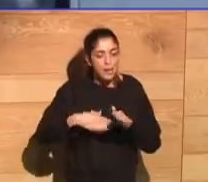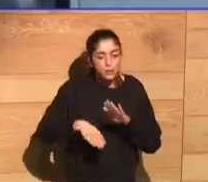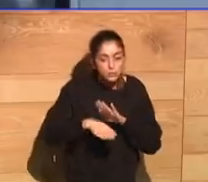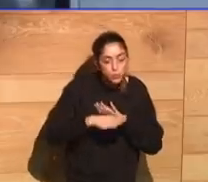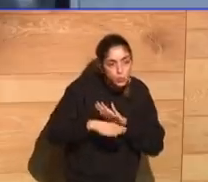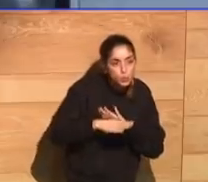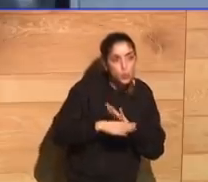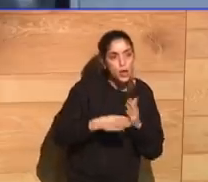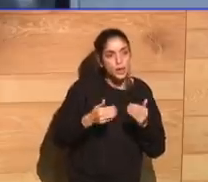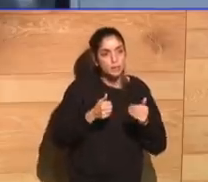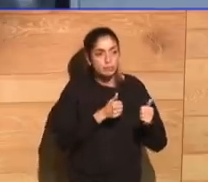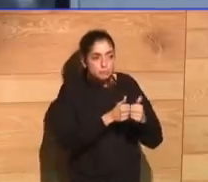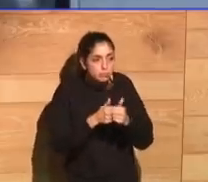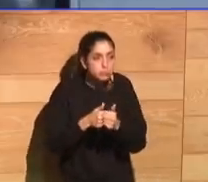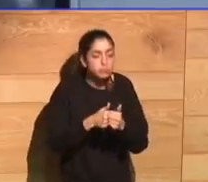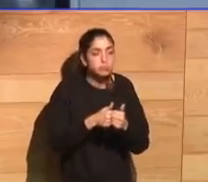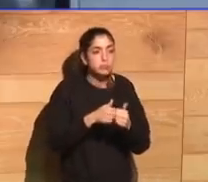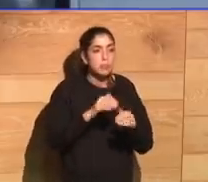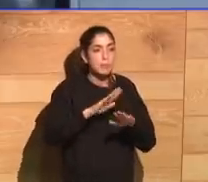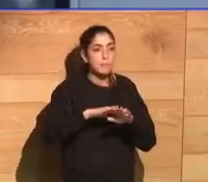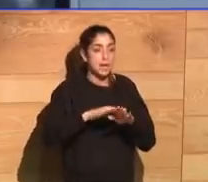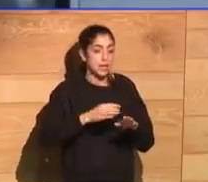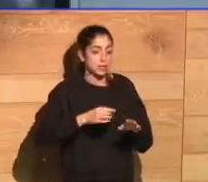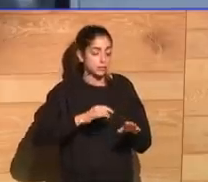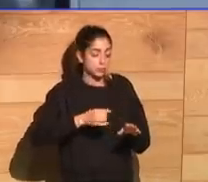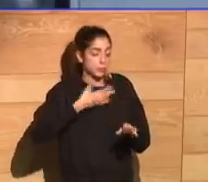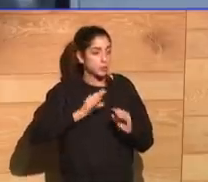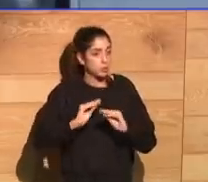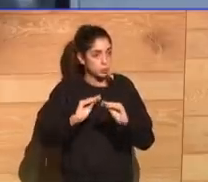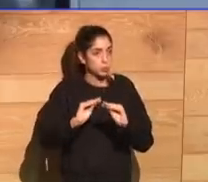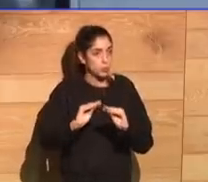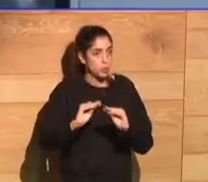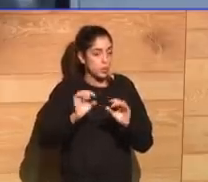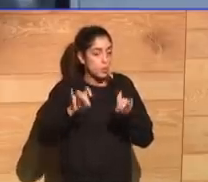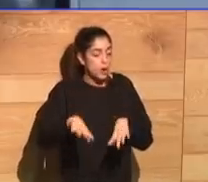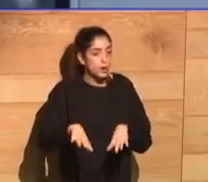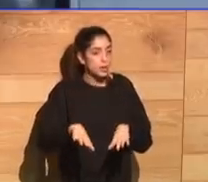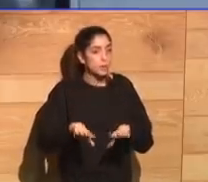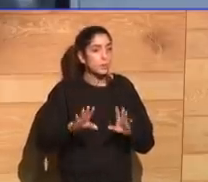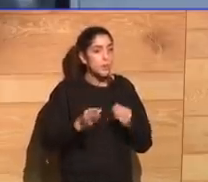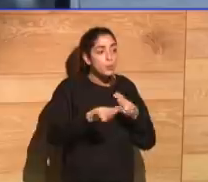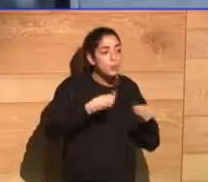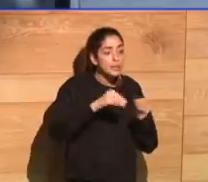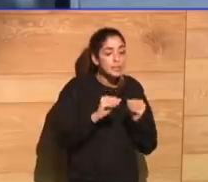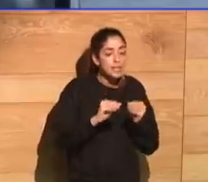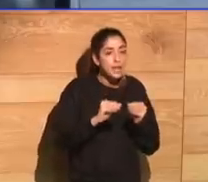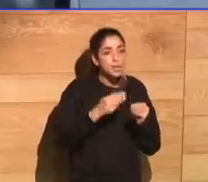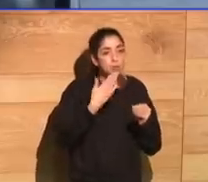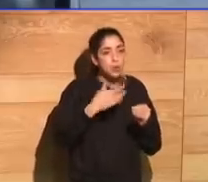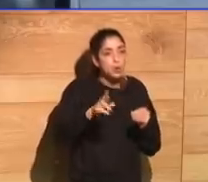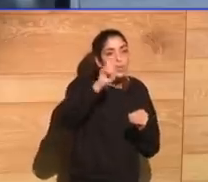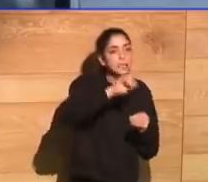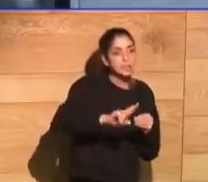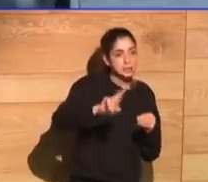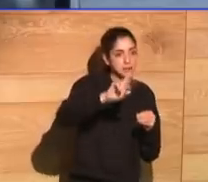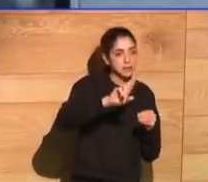continuación, parcialmente relanzamiento del espíritu de Donner, es cuando se empieza a rescatar algún material de este, precisamente para Marlon